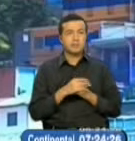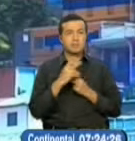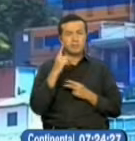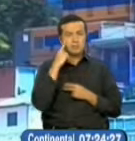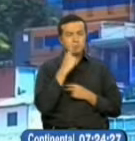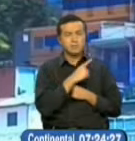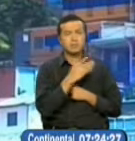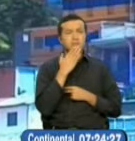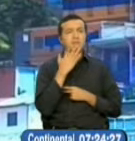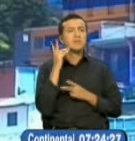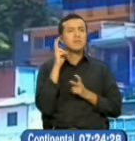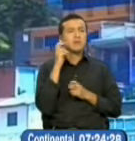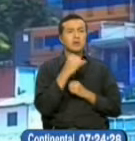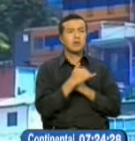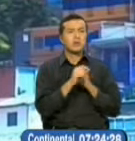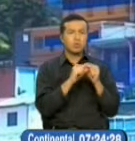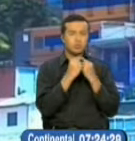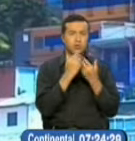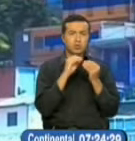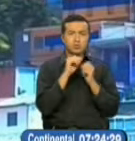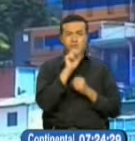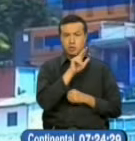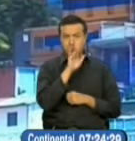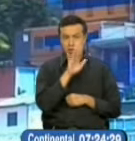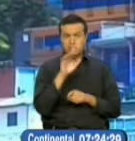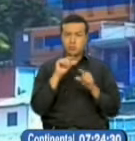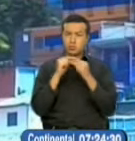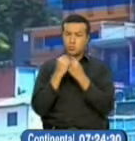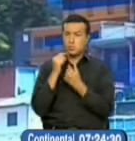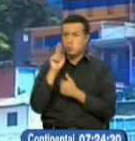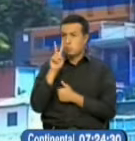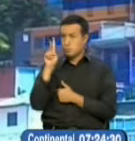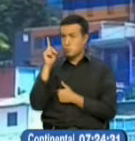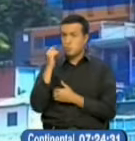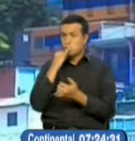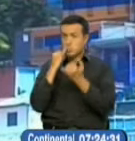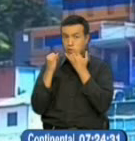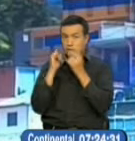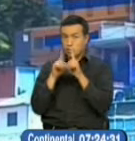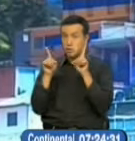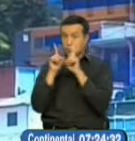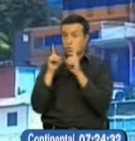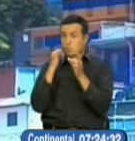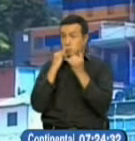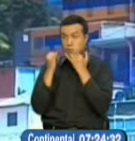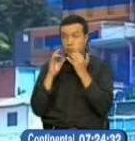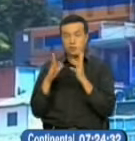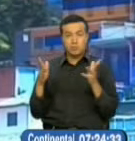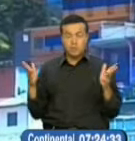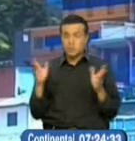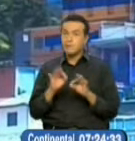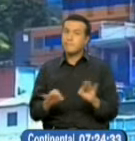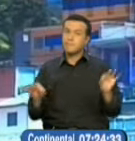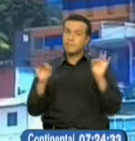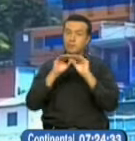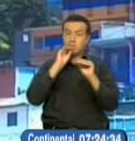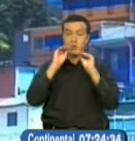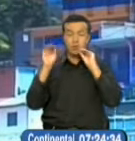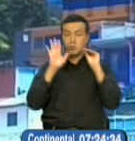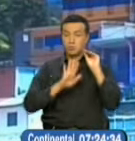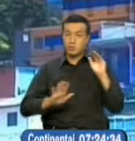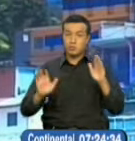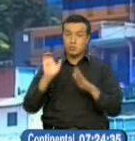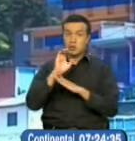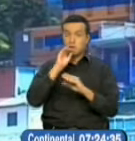las impugnaciones, tanto de país como de creo, no necesariamente hay inconsistencias numéricas, y eso creo que es importante que el país